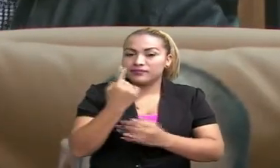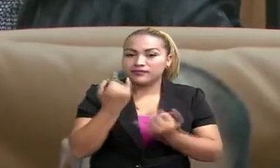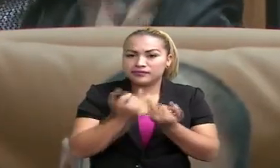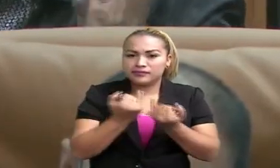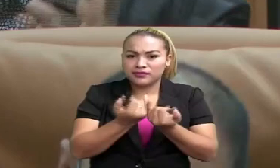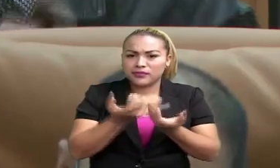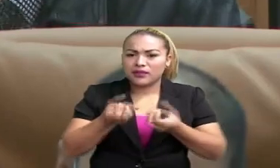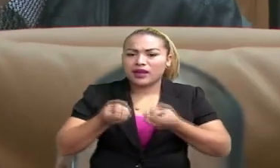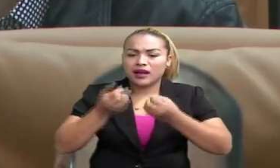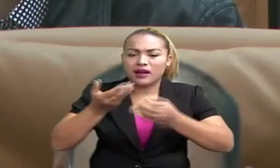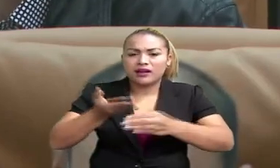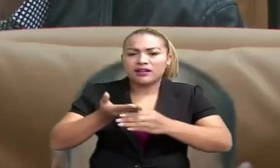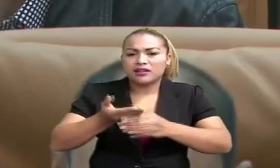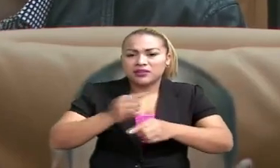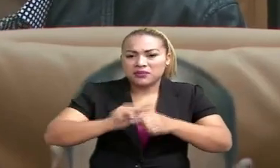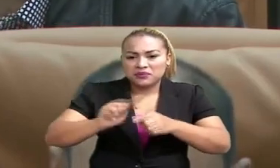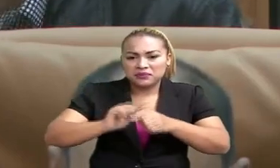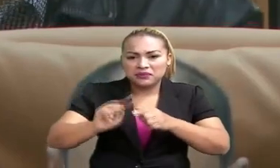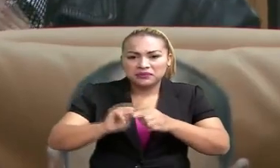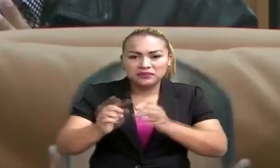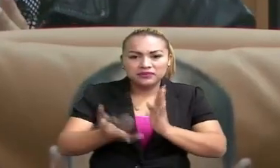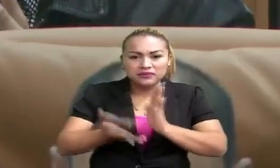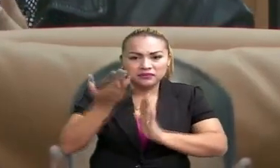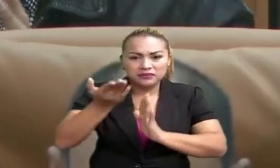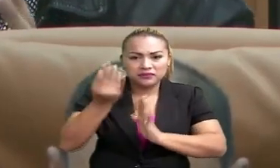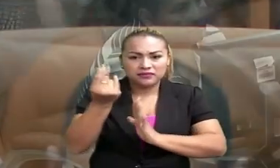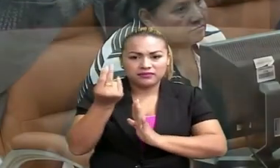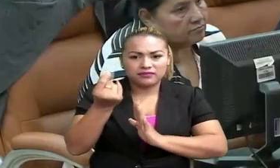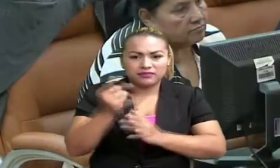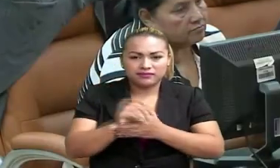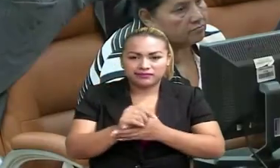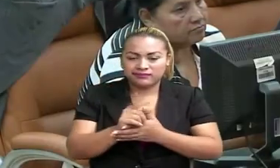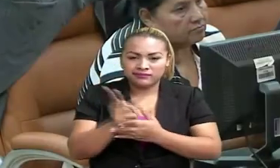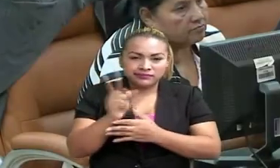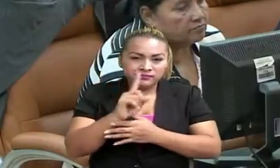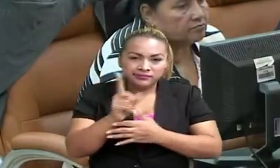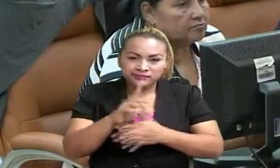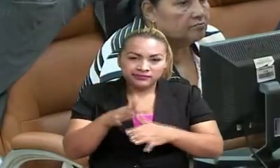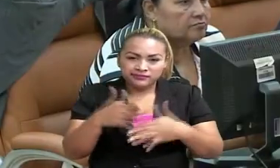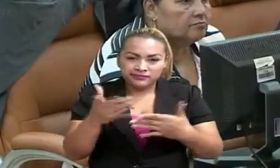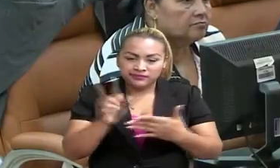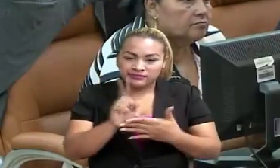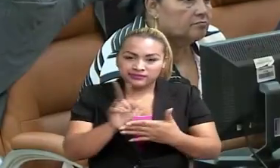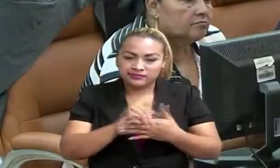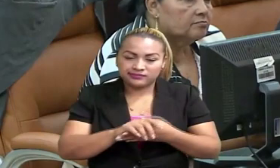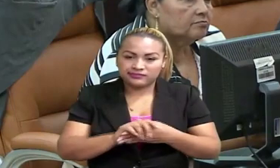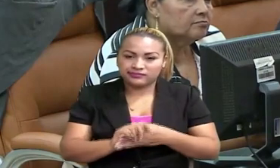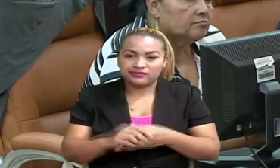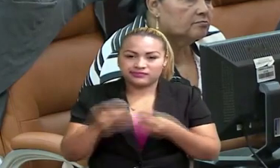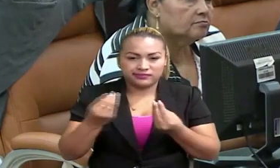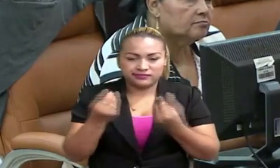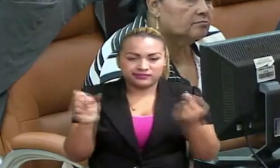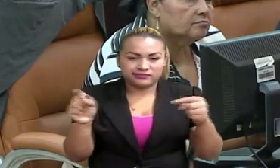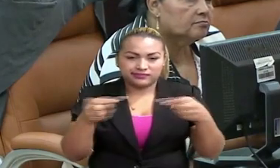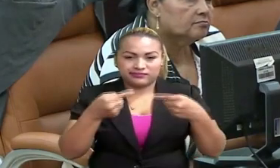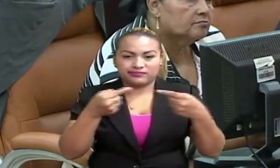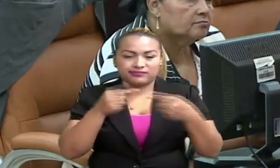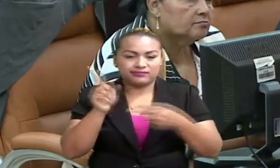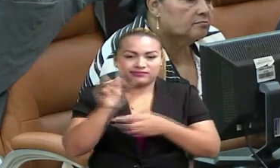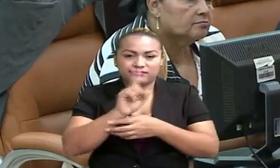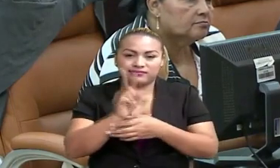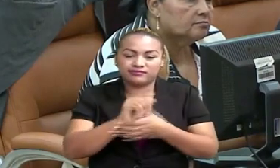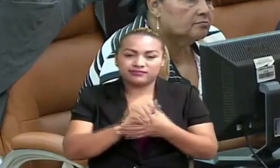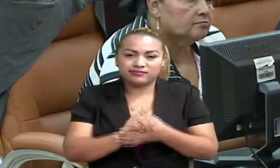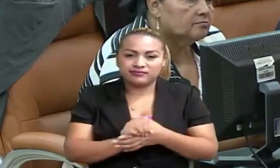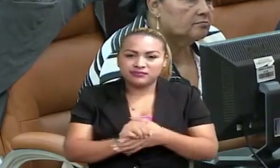pero que estábamos dejando grabada la cadena. Decime qué desparpajo y contrasentido lo que están diciendo aquí. O